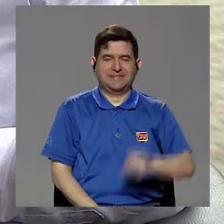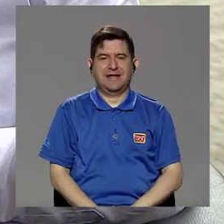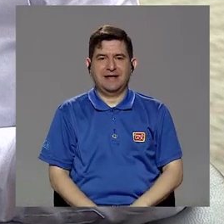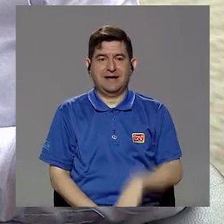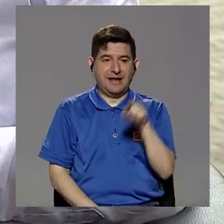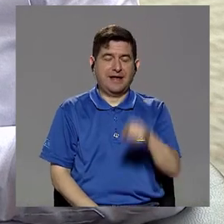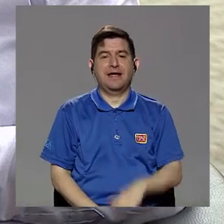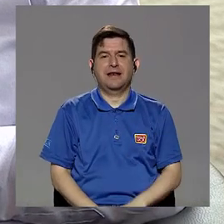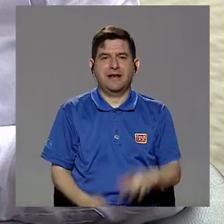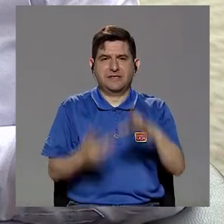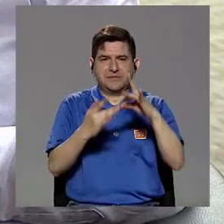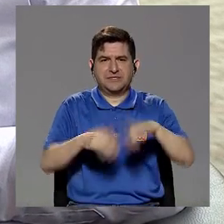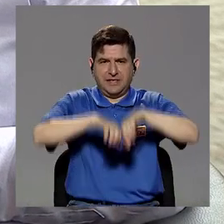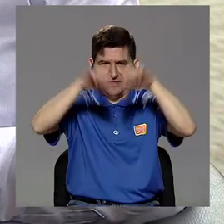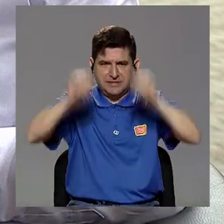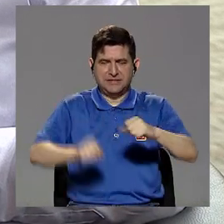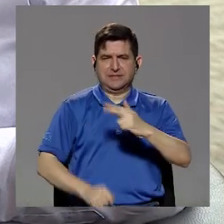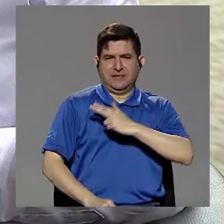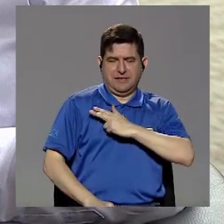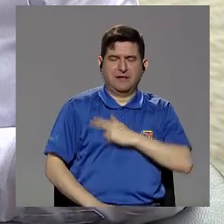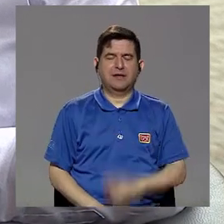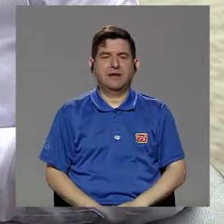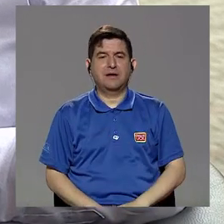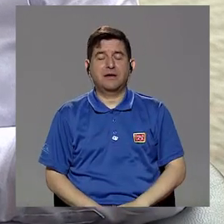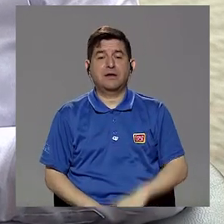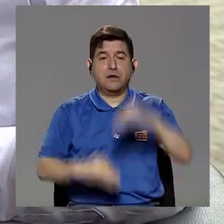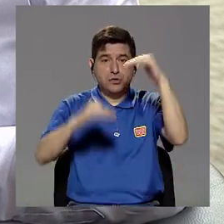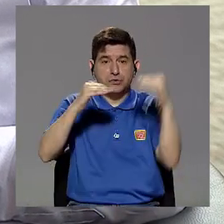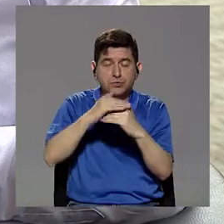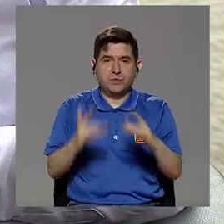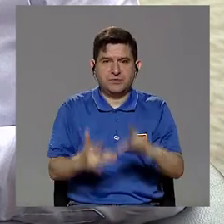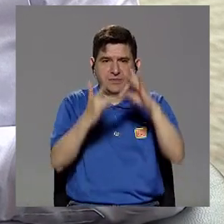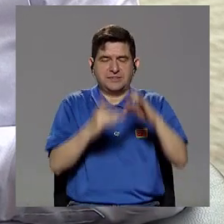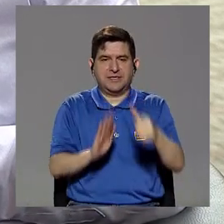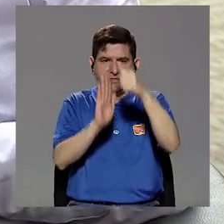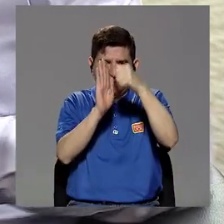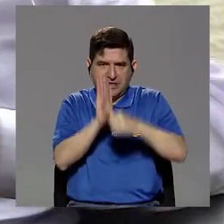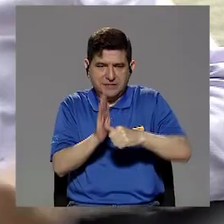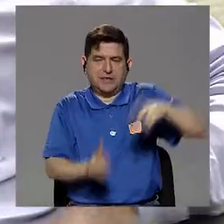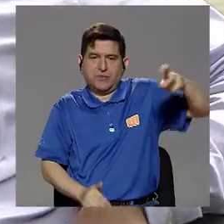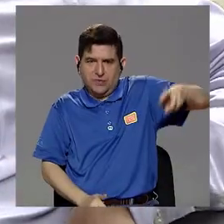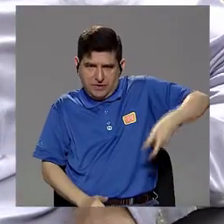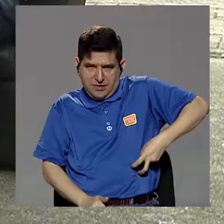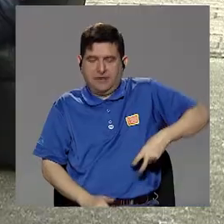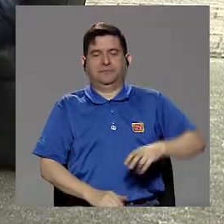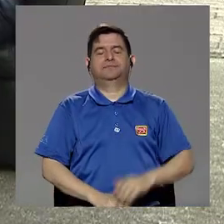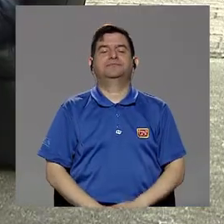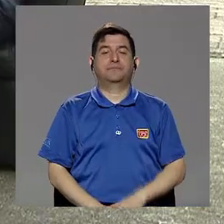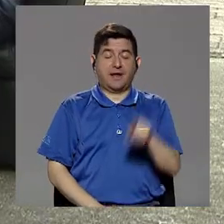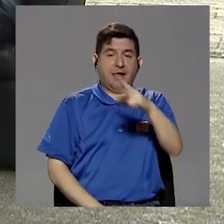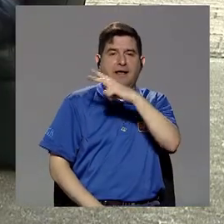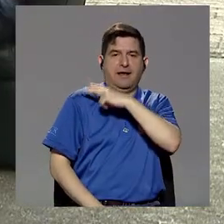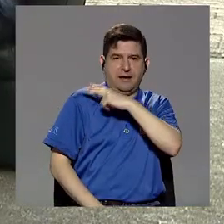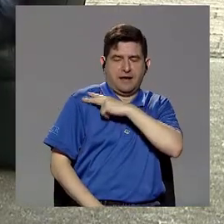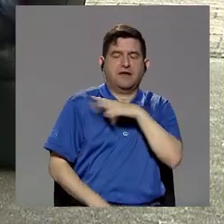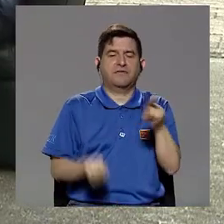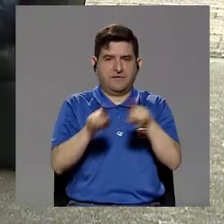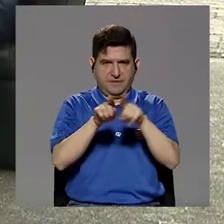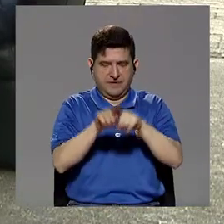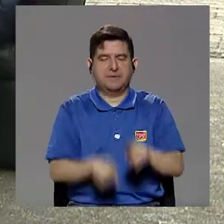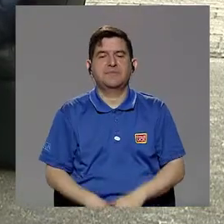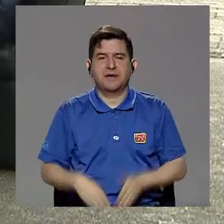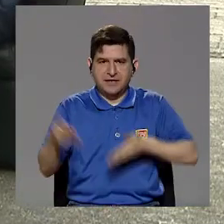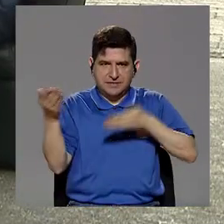Salas. Él es urólogo, subespecialista en laparoscopía y en cirugía de trasplante. Fue jefe, además,